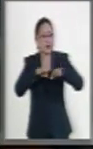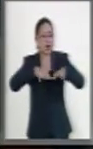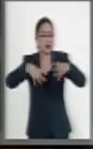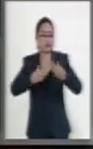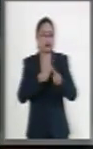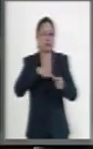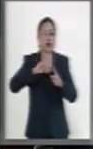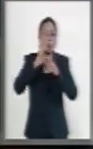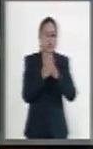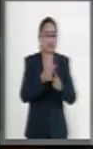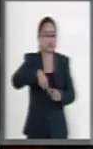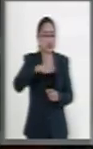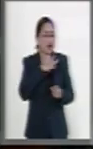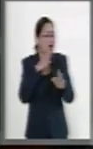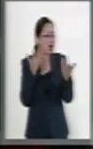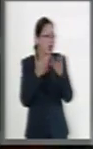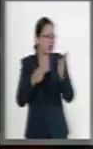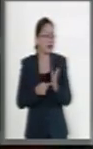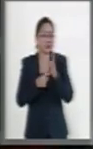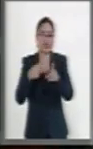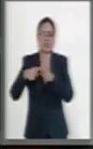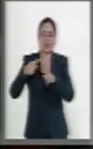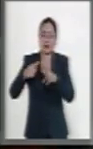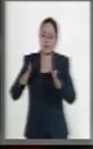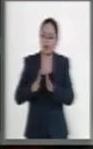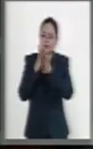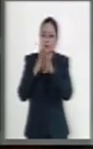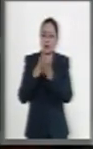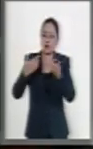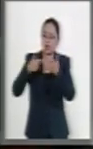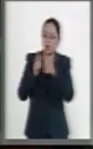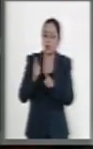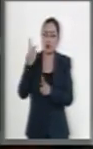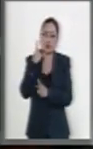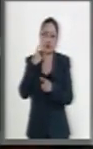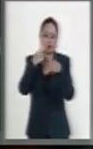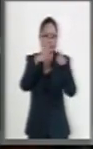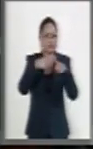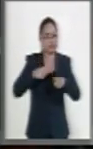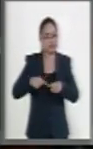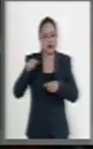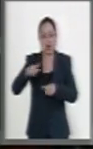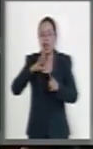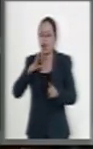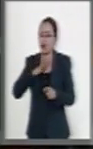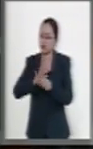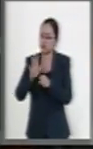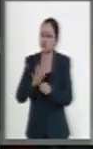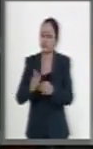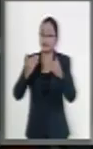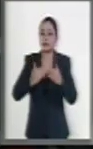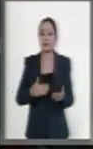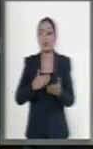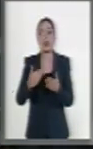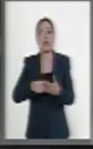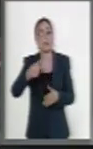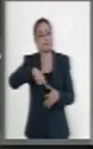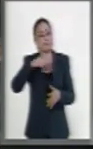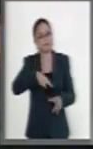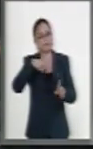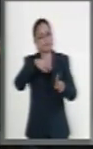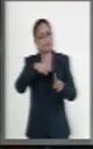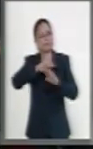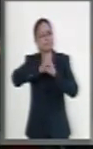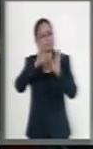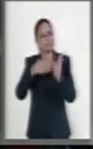en comisiones con la participación de todos los grupos parlamentarios. Derivado de ello, podemos concluir con